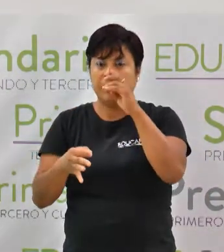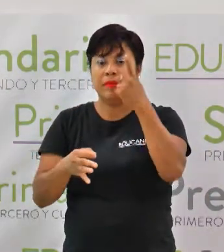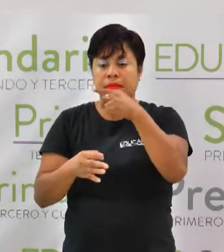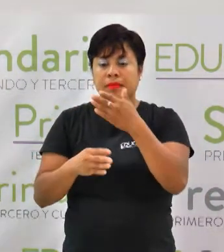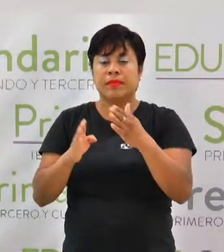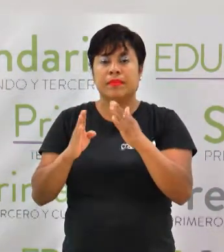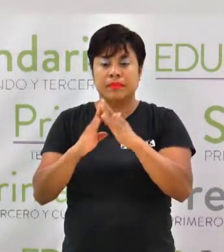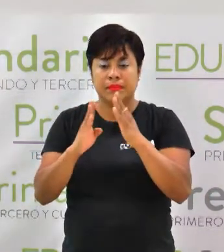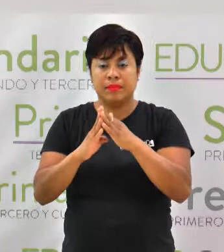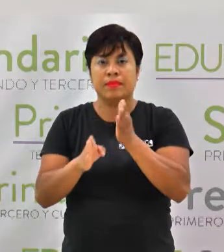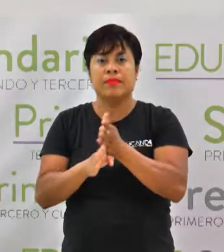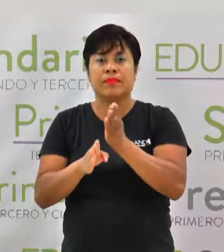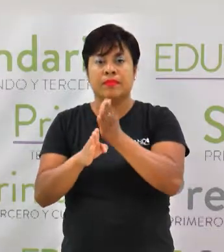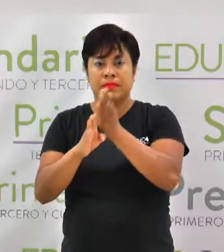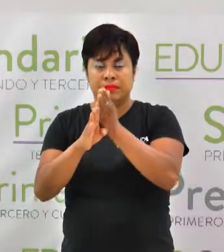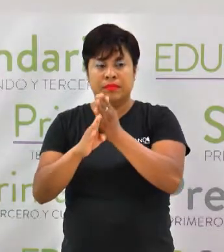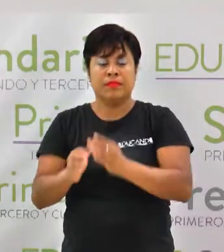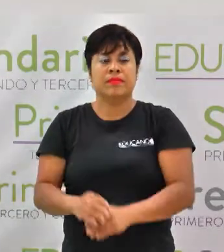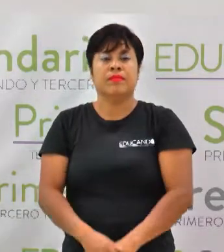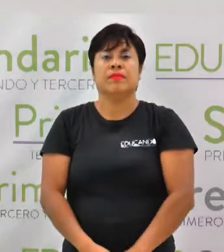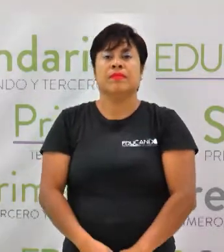para construir